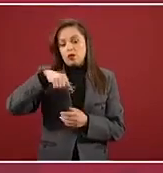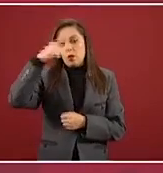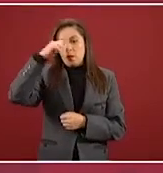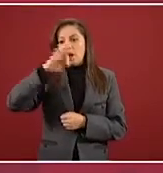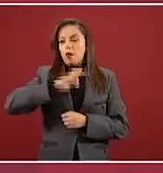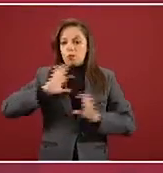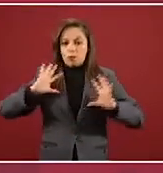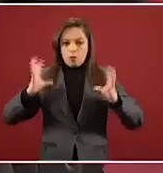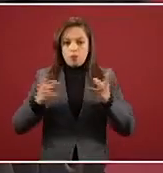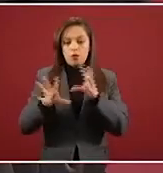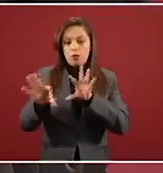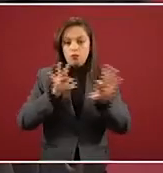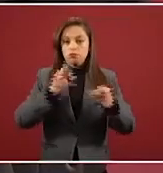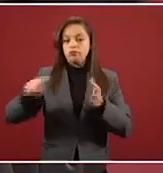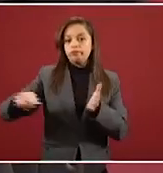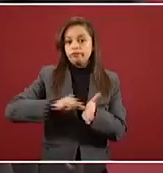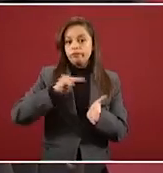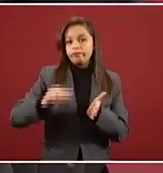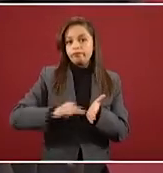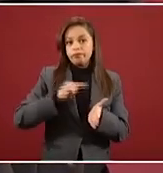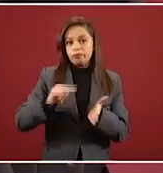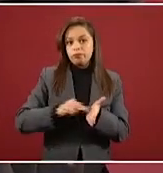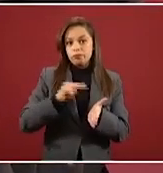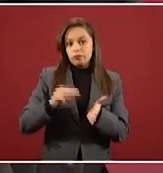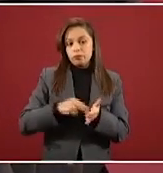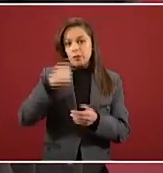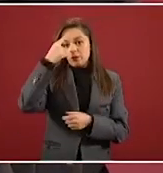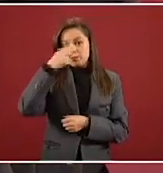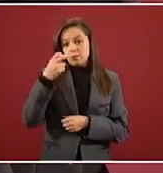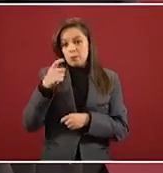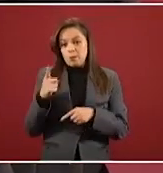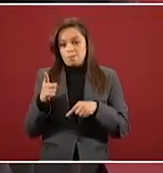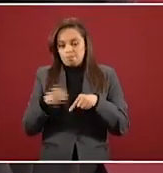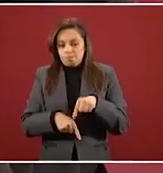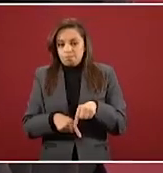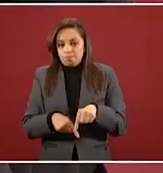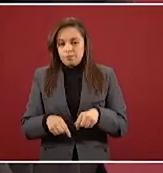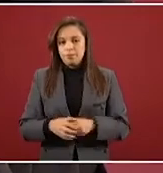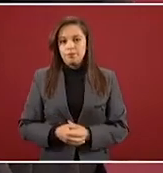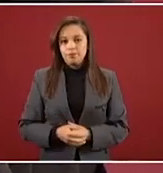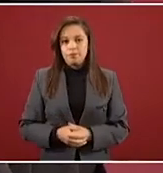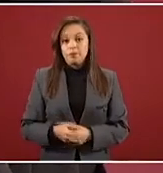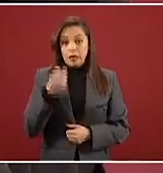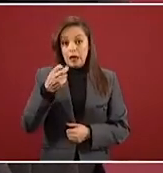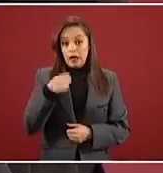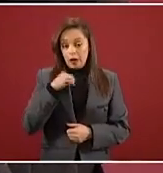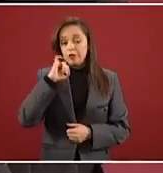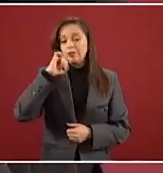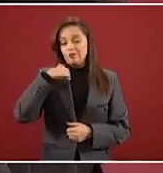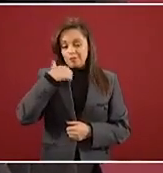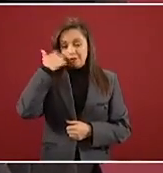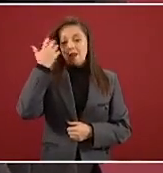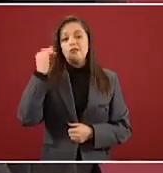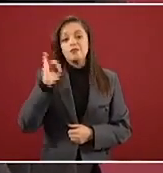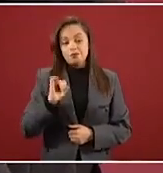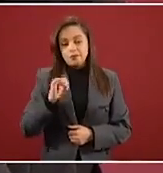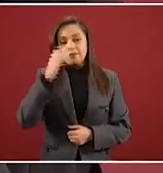firmas para la revocación del mandato. Eso sí quiero que